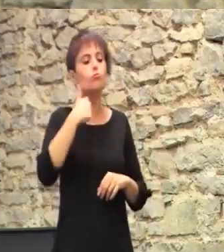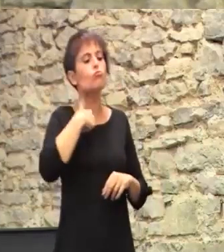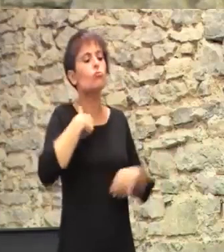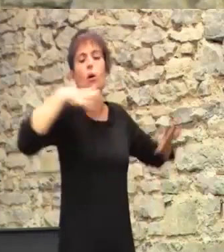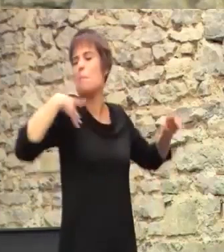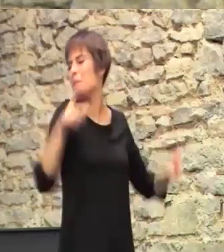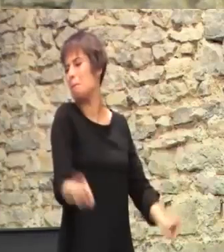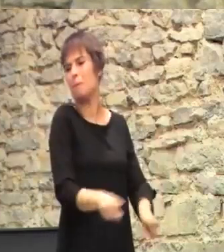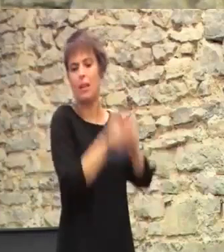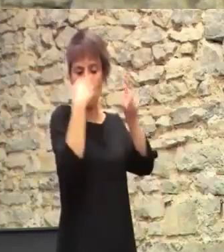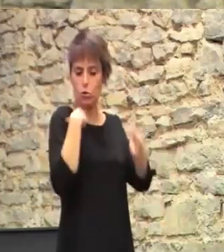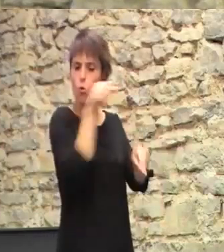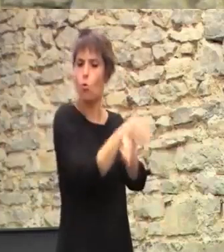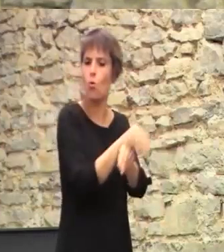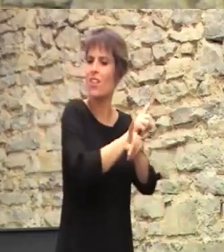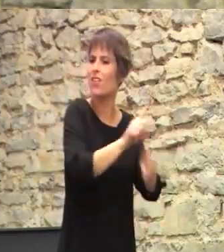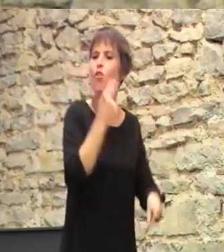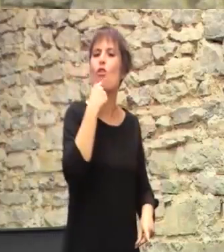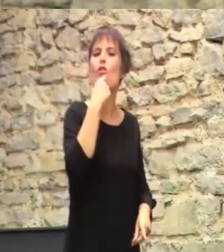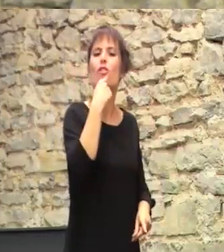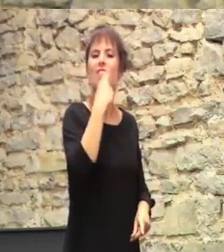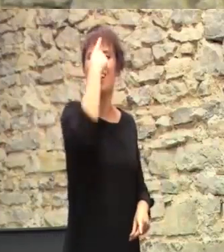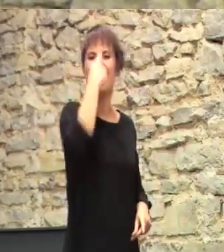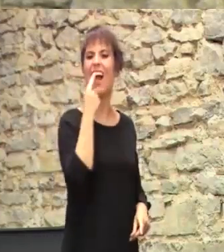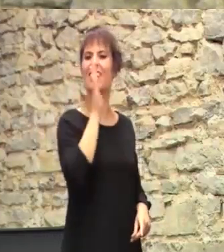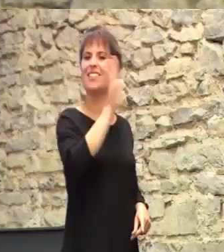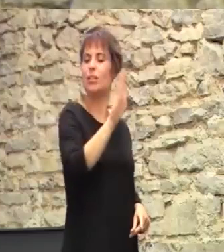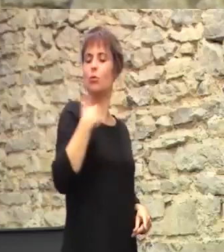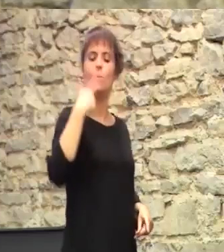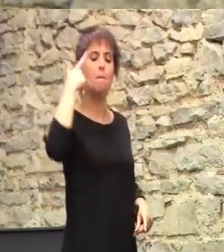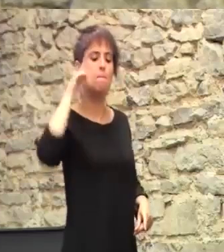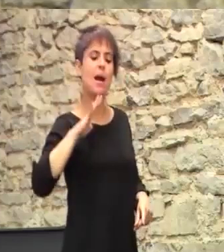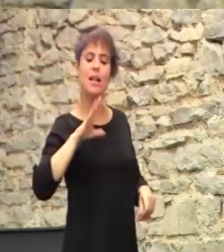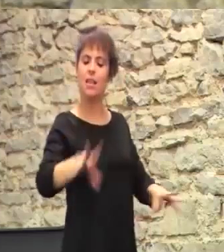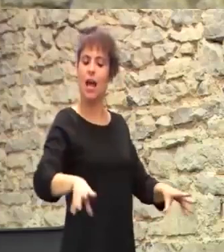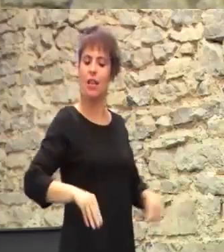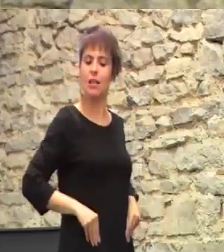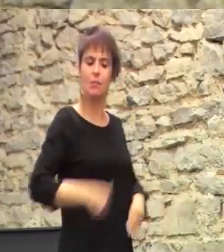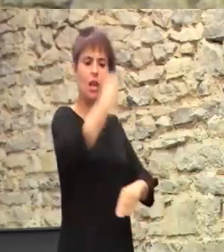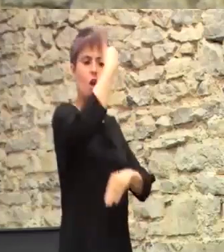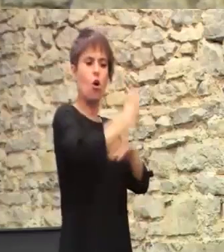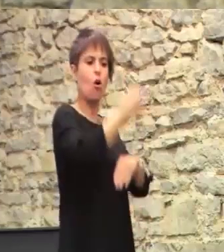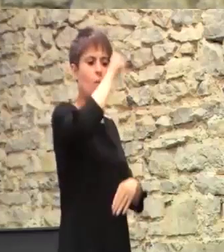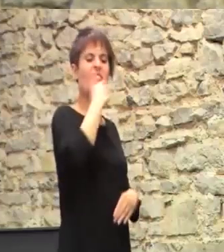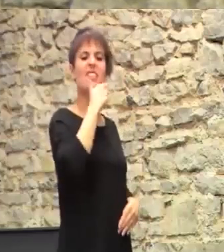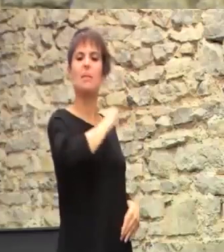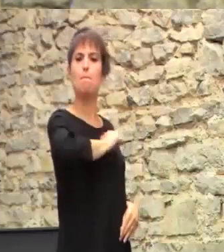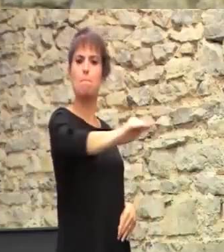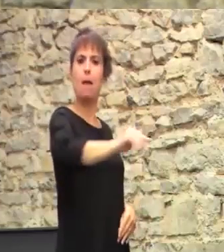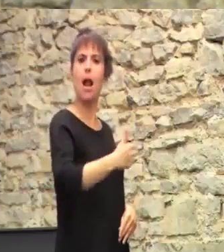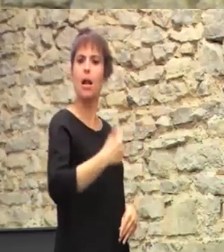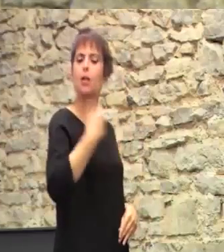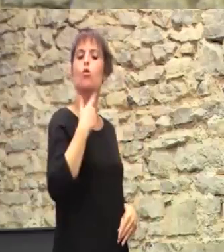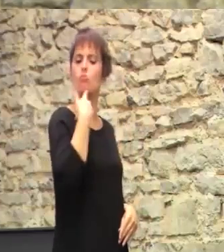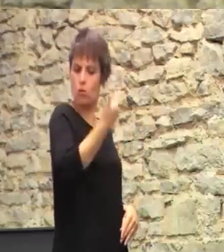me da igual y no cuido y lo dicen con una actitud que es como asumir lo que te dice el patriarcado que eres mala por hacer